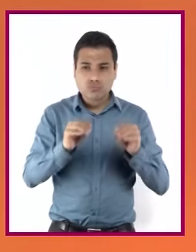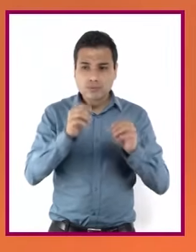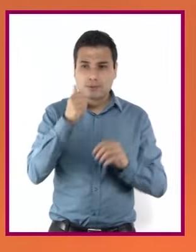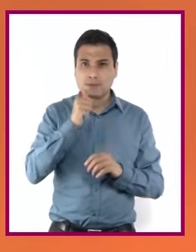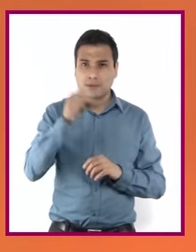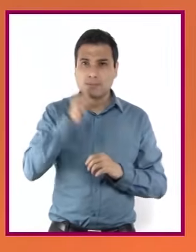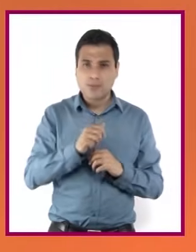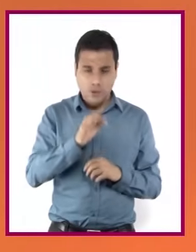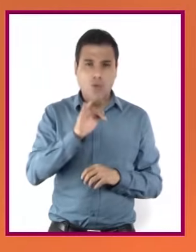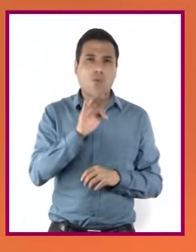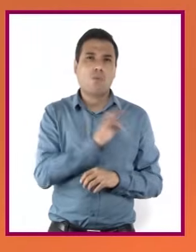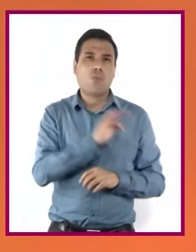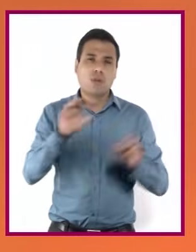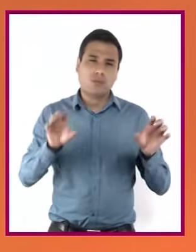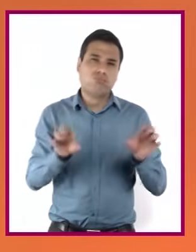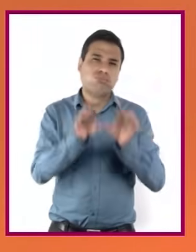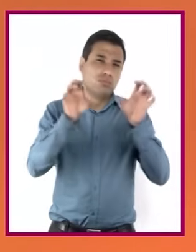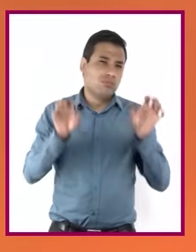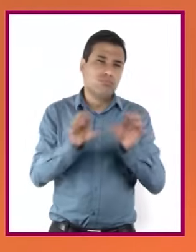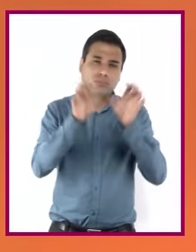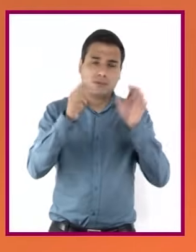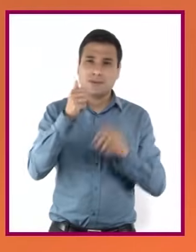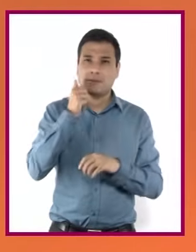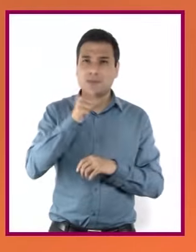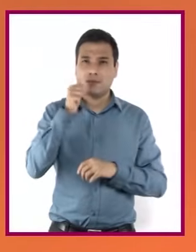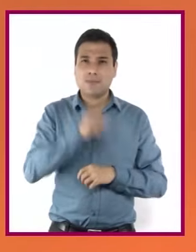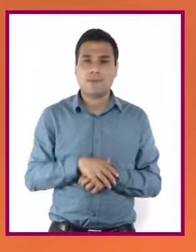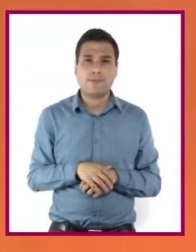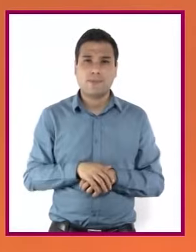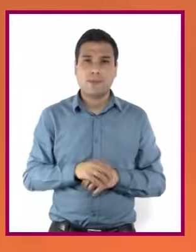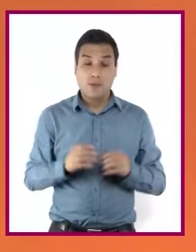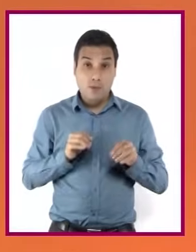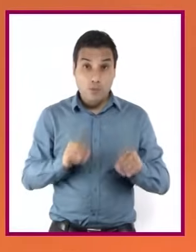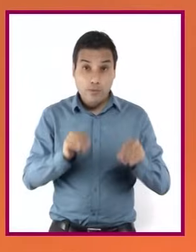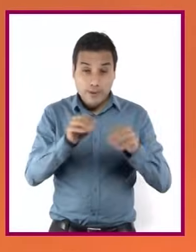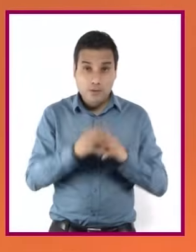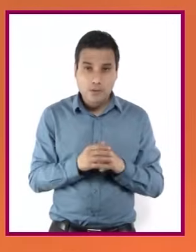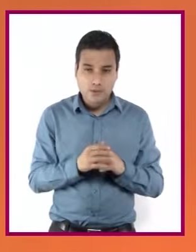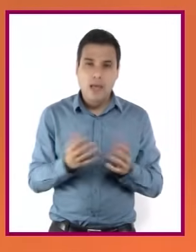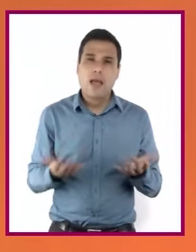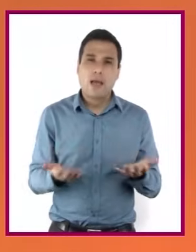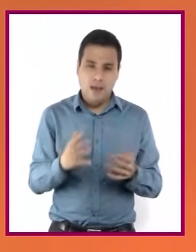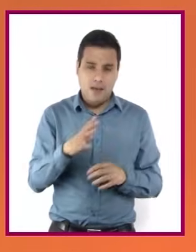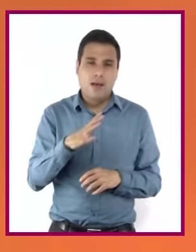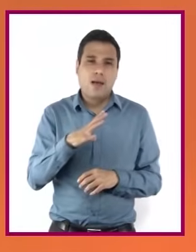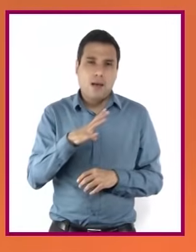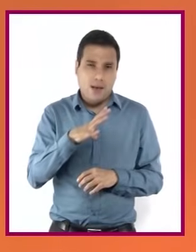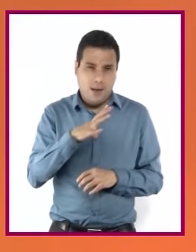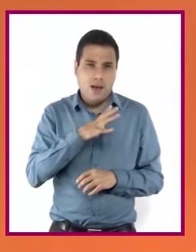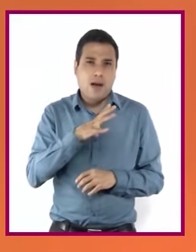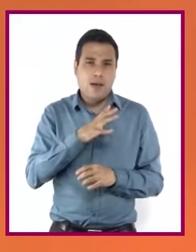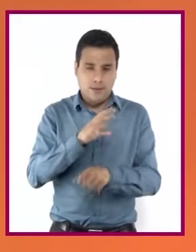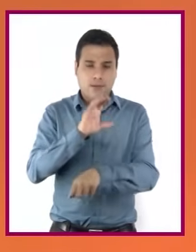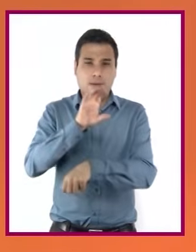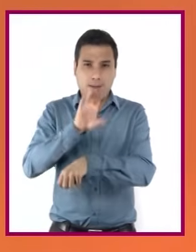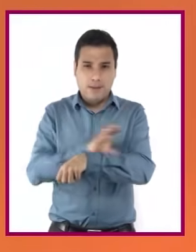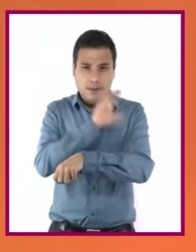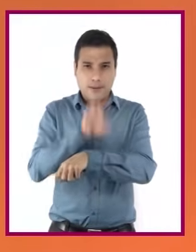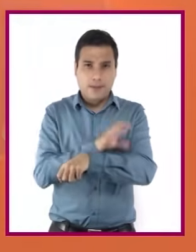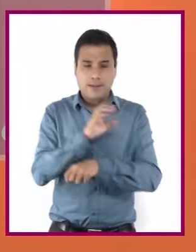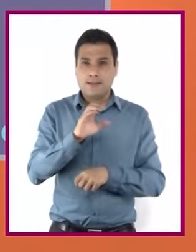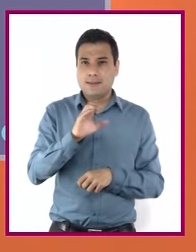que choquen. Como las partículas están en movimiento, podemos decir que tienen una cierta cantidad de energía